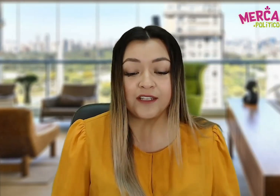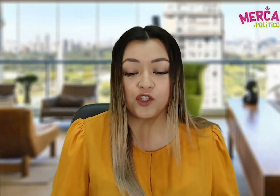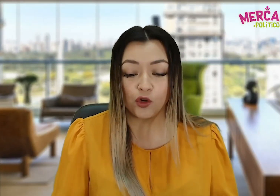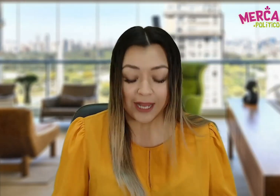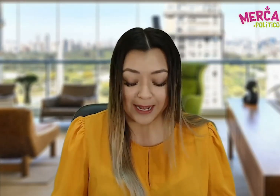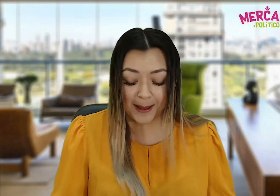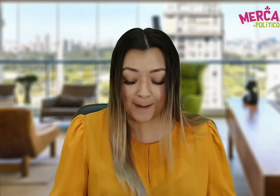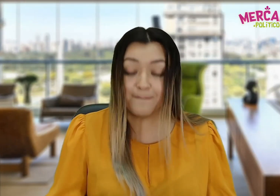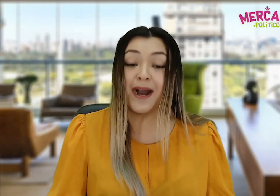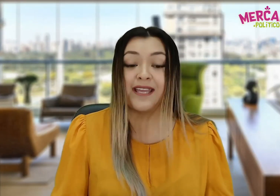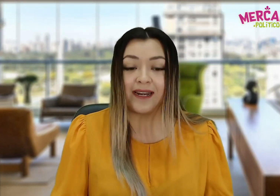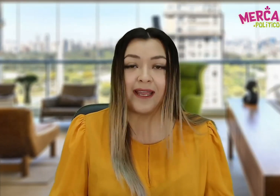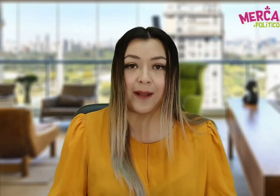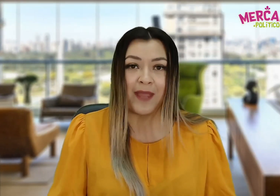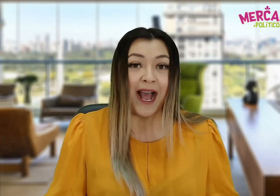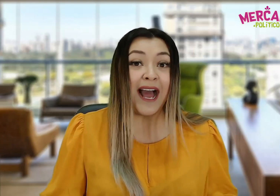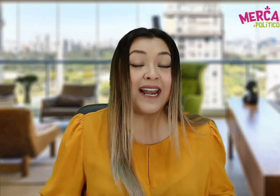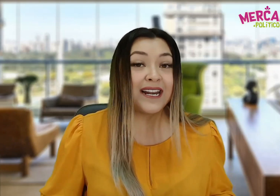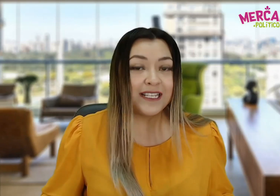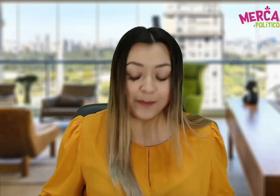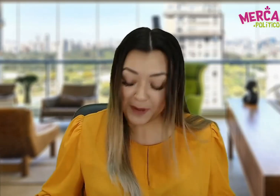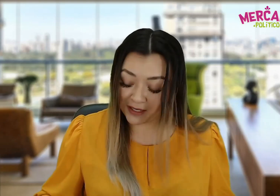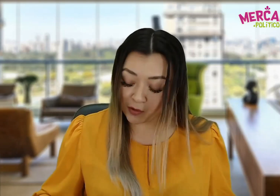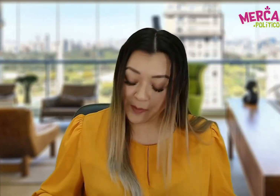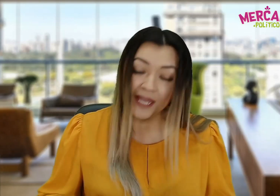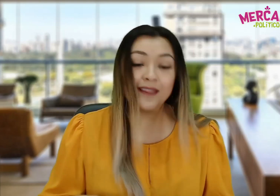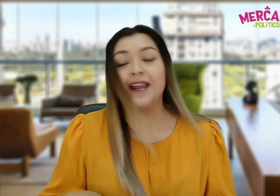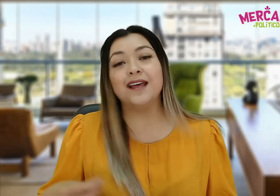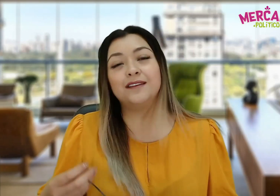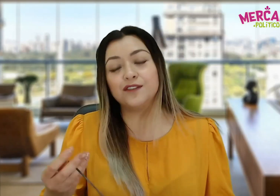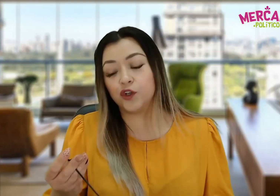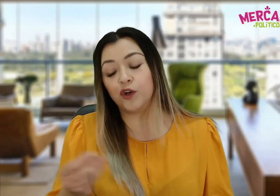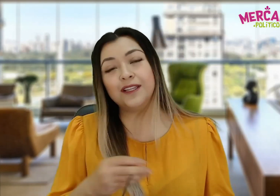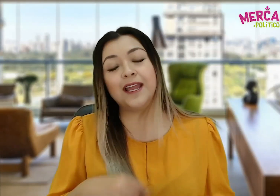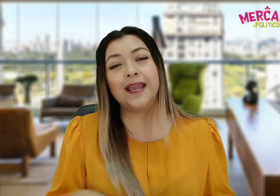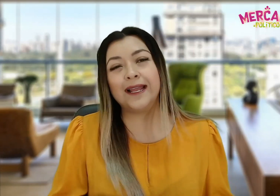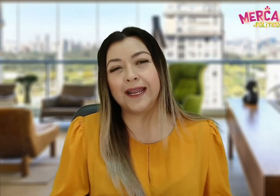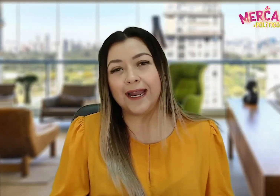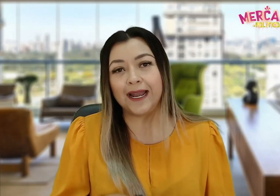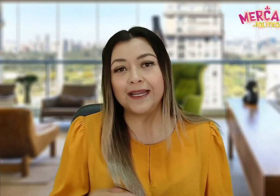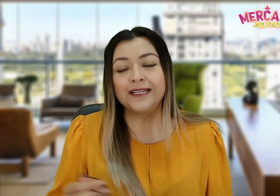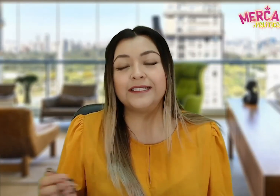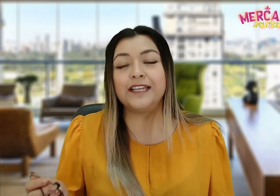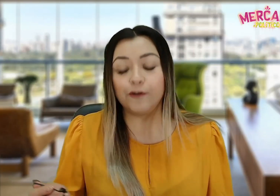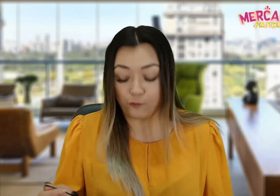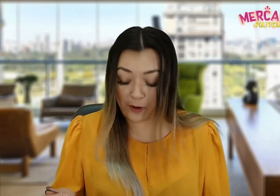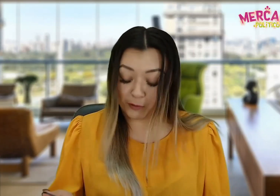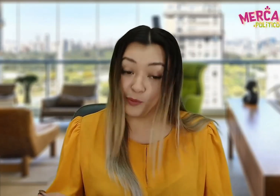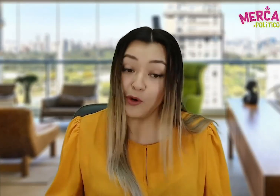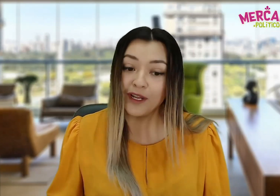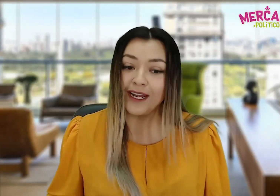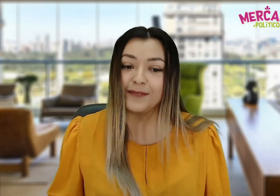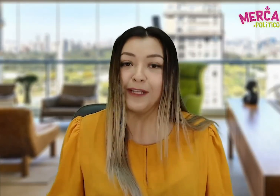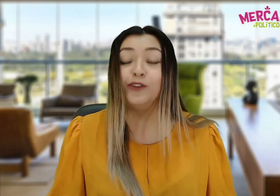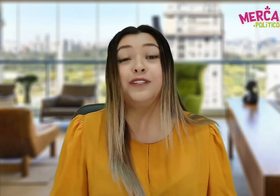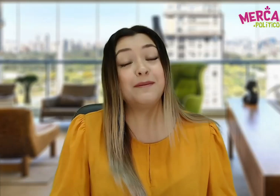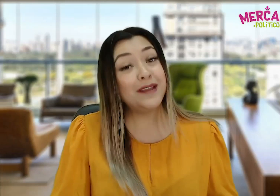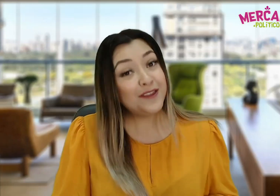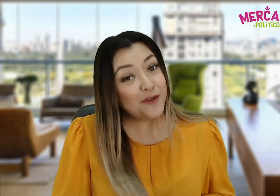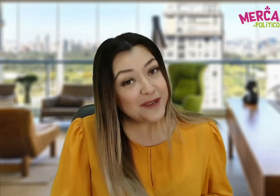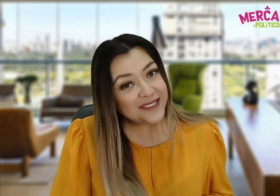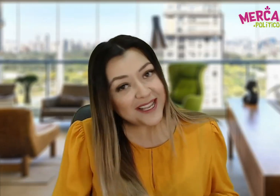ya tradicional mañanera al respecto de la detención del general Cienfuegos, porque les